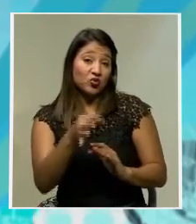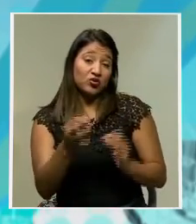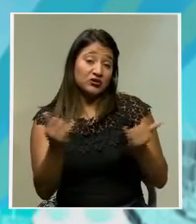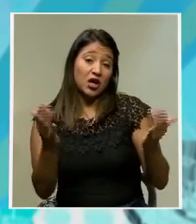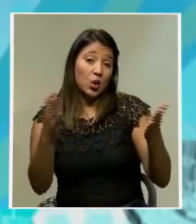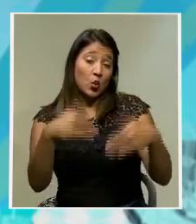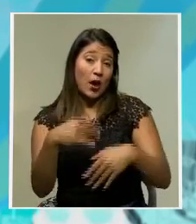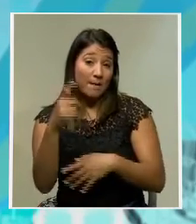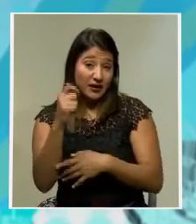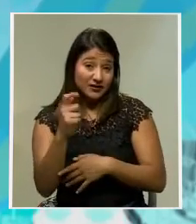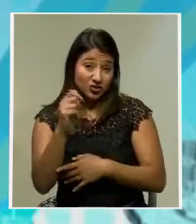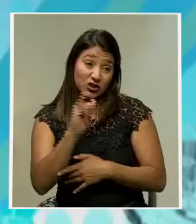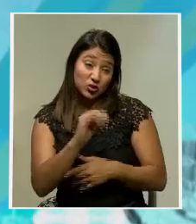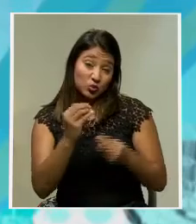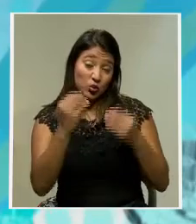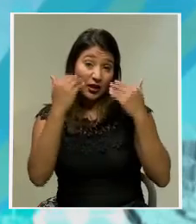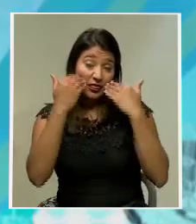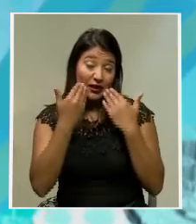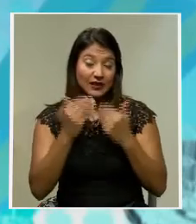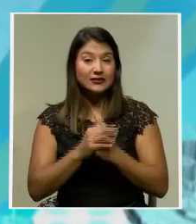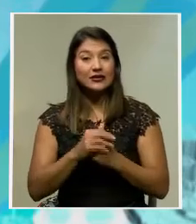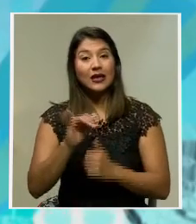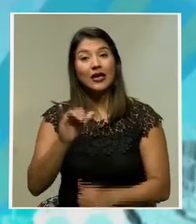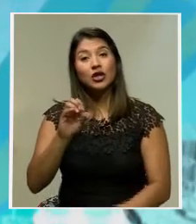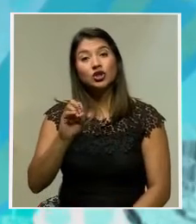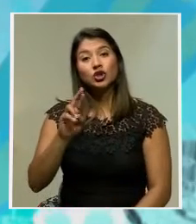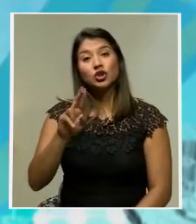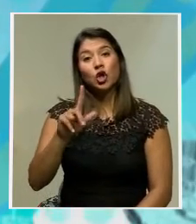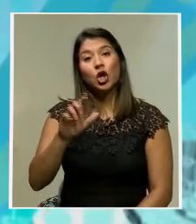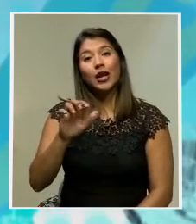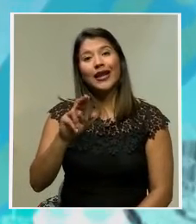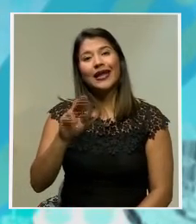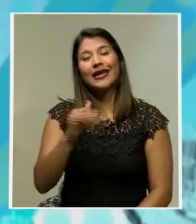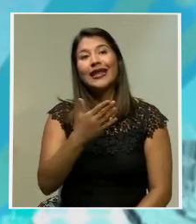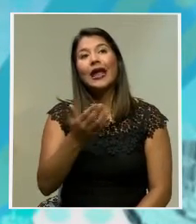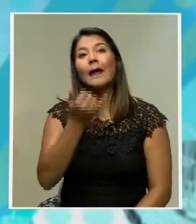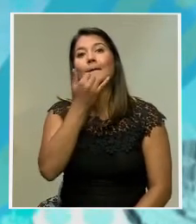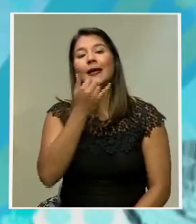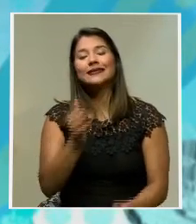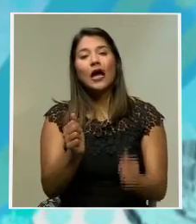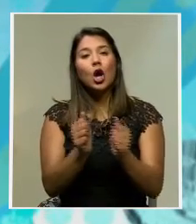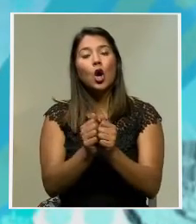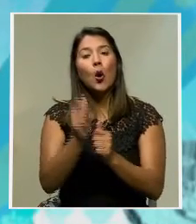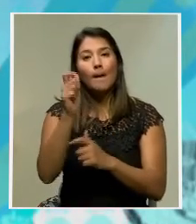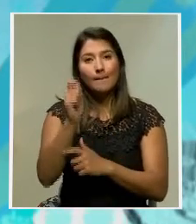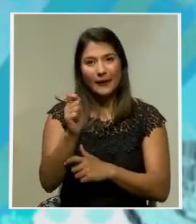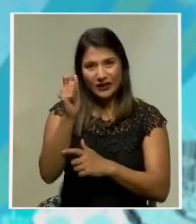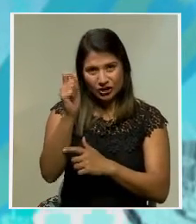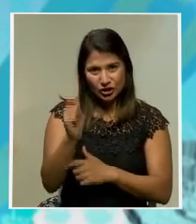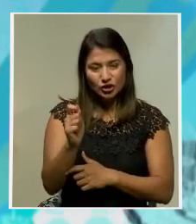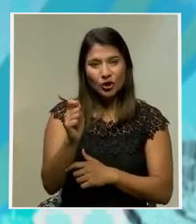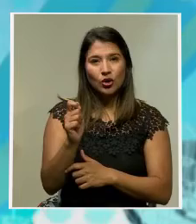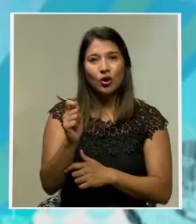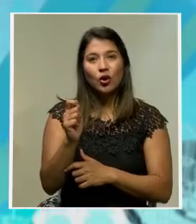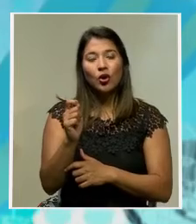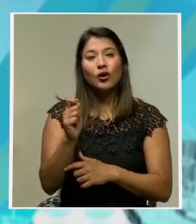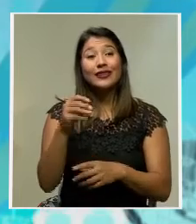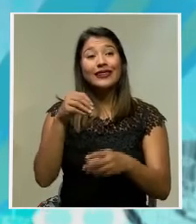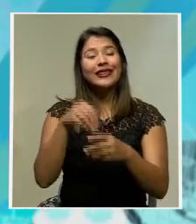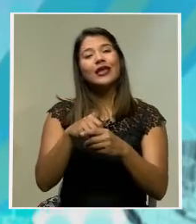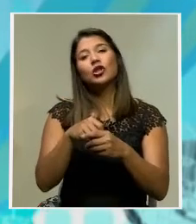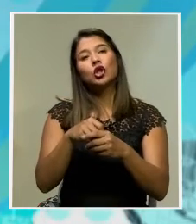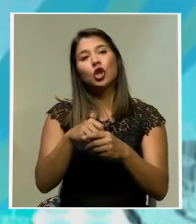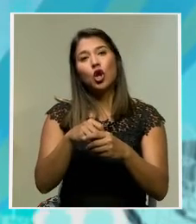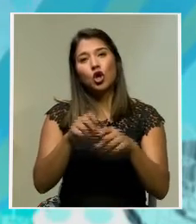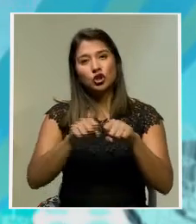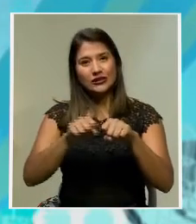pensión, lo cual es muy triste. Doña Yorleni, ¿qué pasa con las pensiones complementarias del régimen obligatorio o